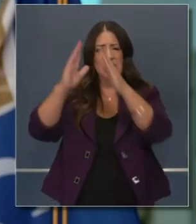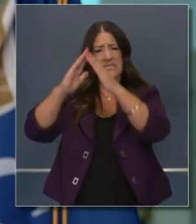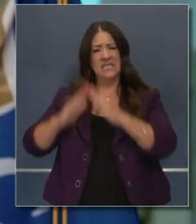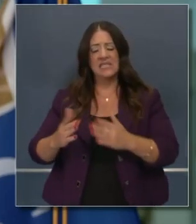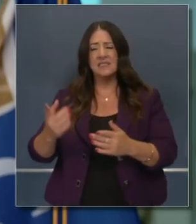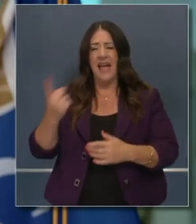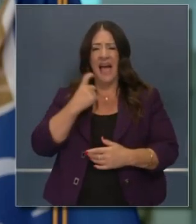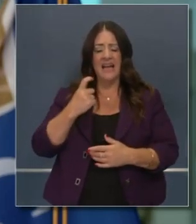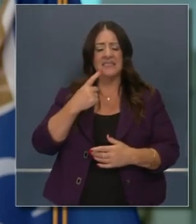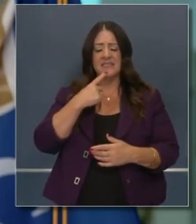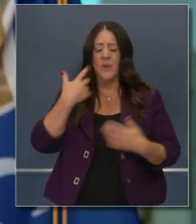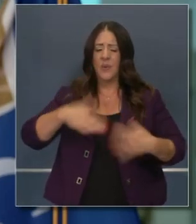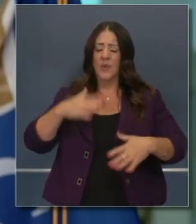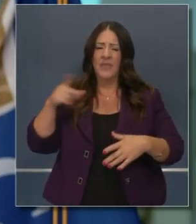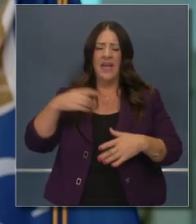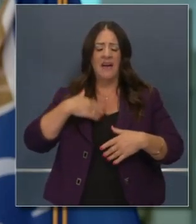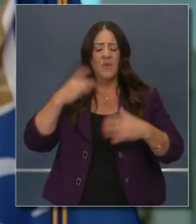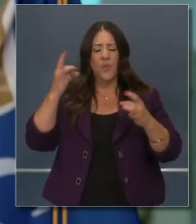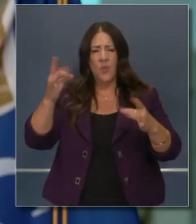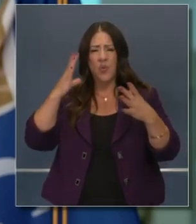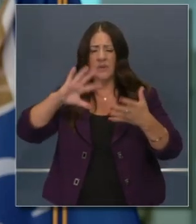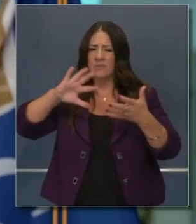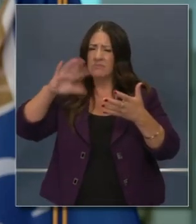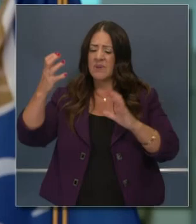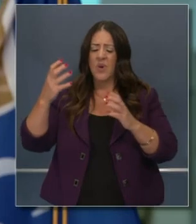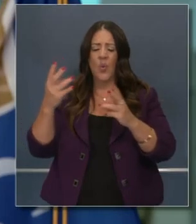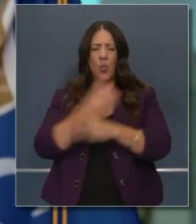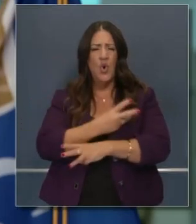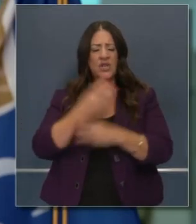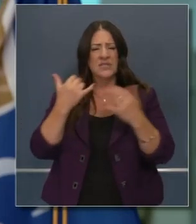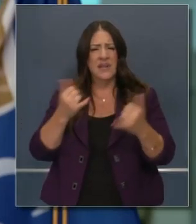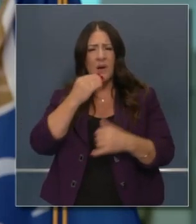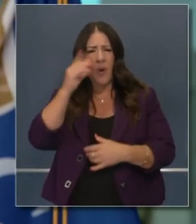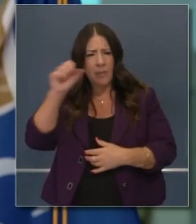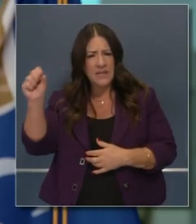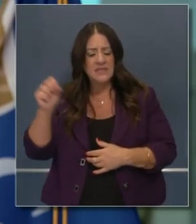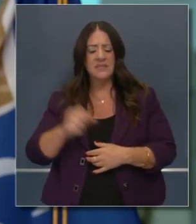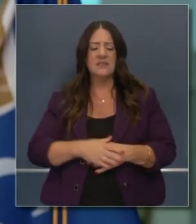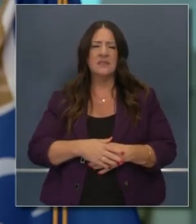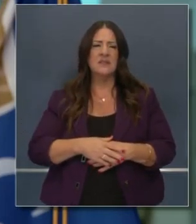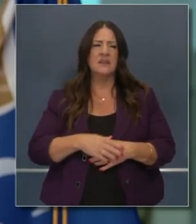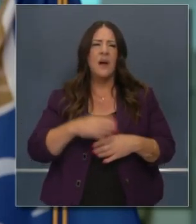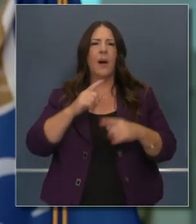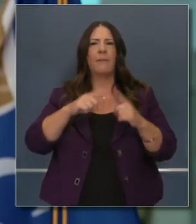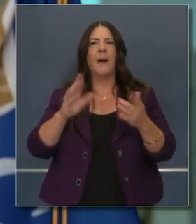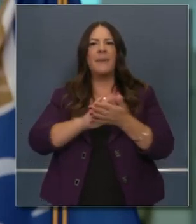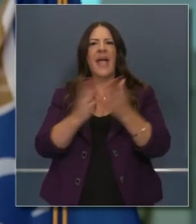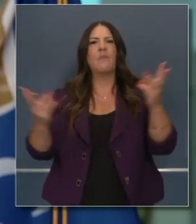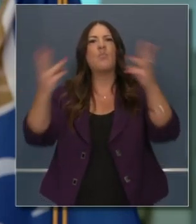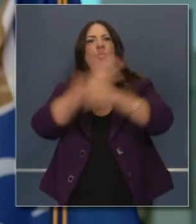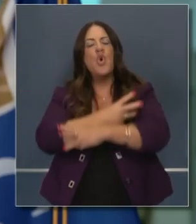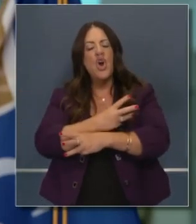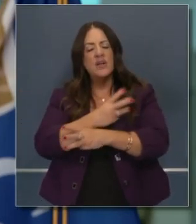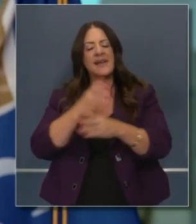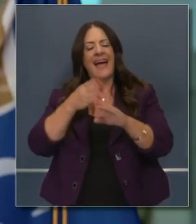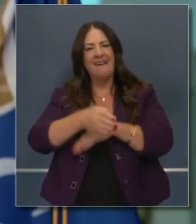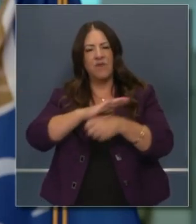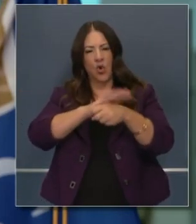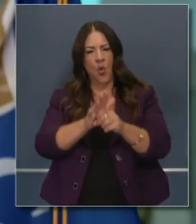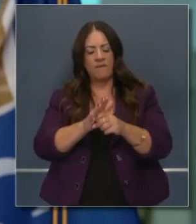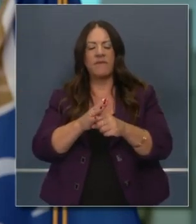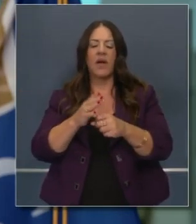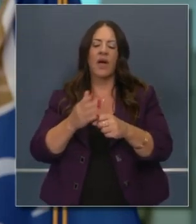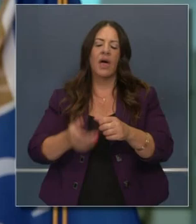que hiciéramos más en ese espacio. La crisis solo ha empeorado, no mejorado, debido a COVID-19. Así que nuestra